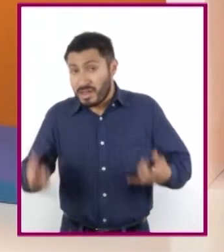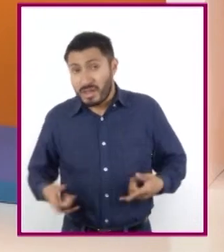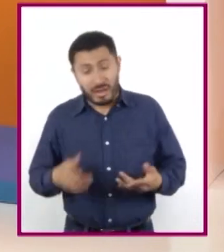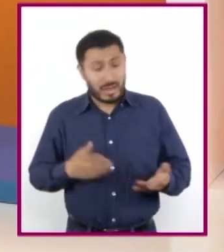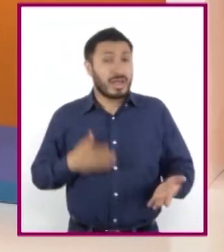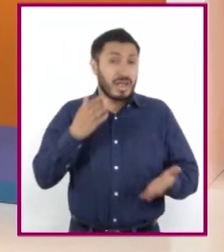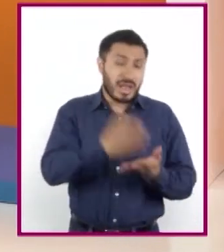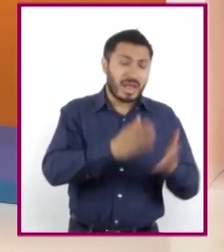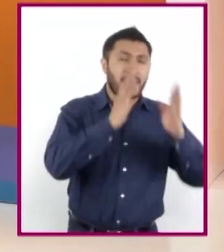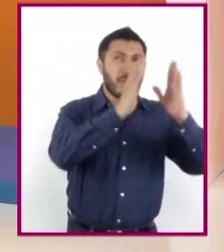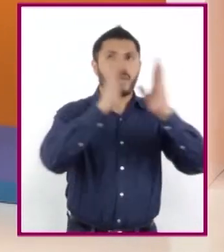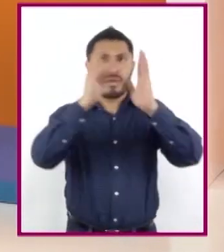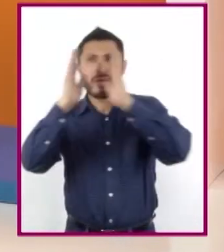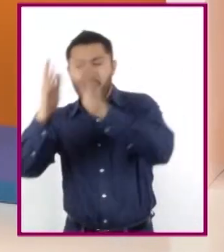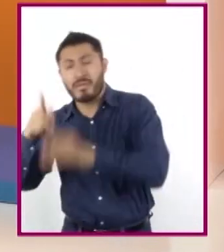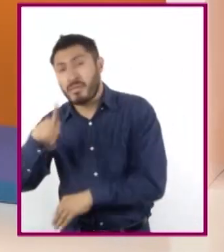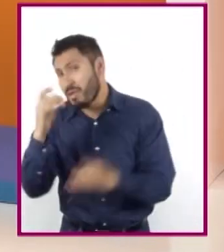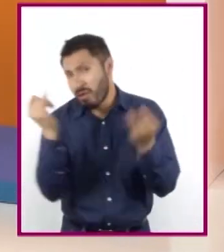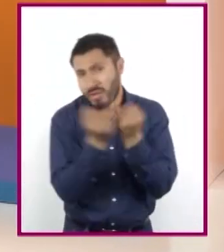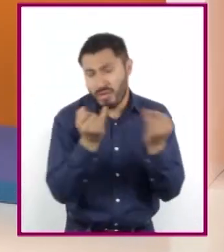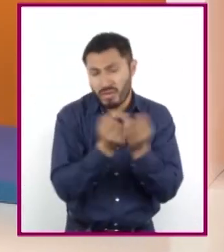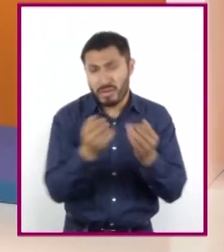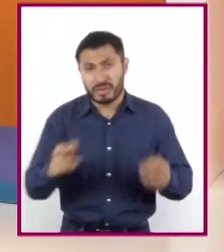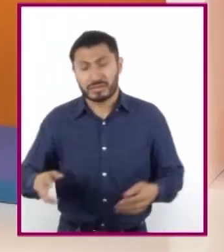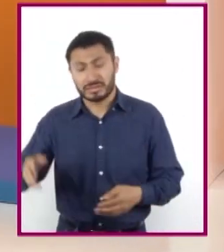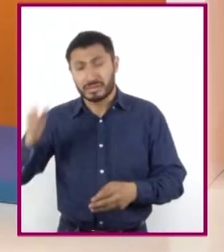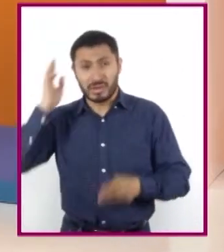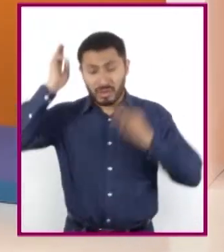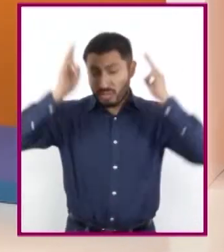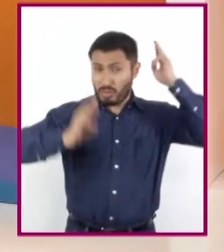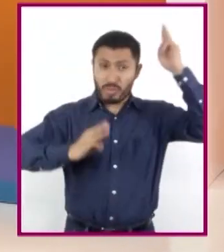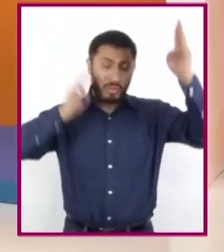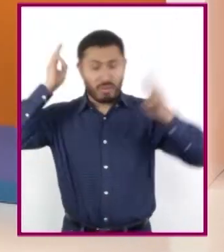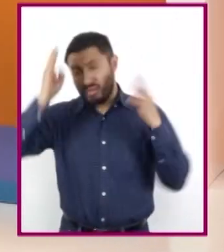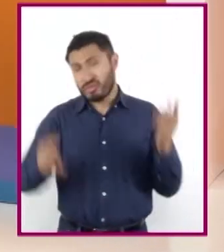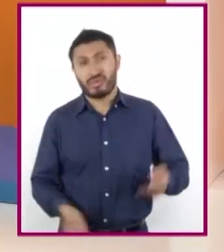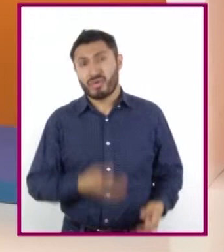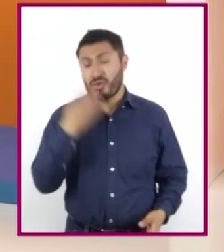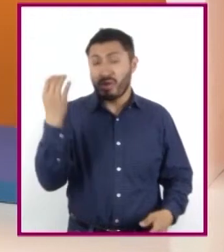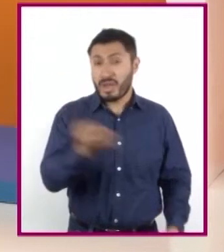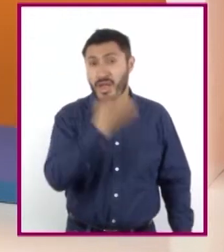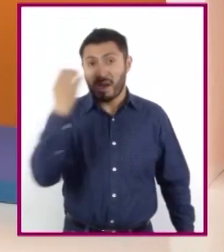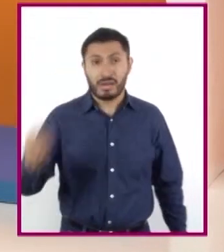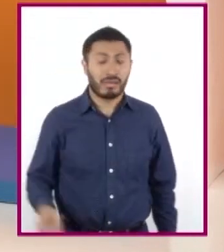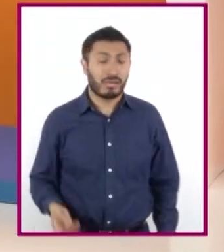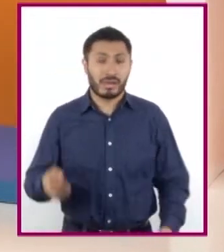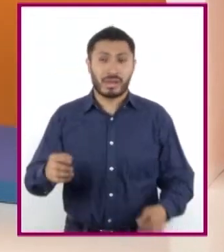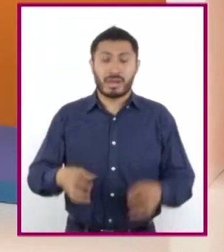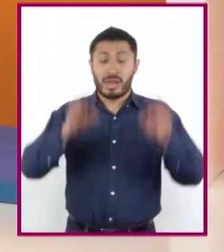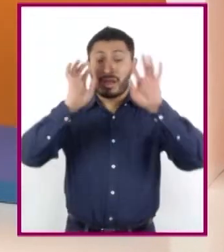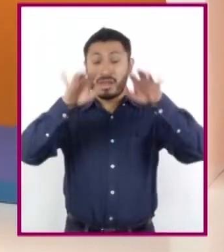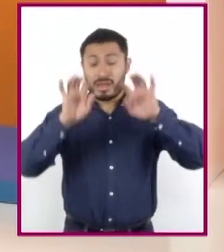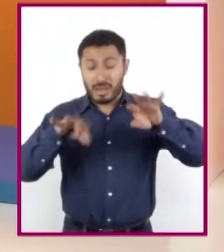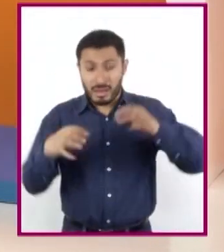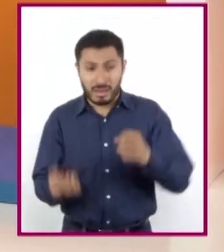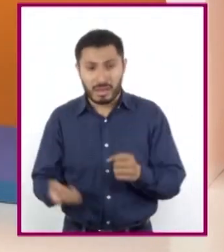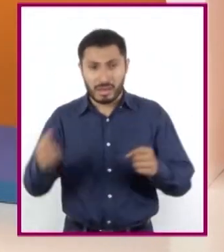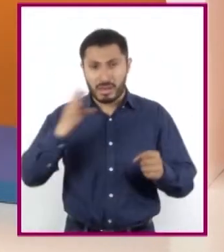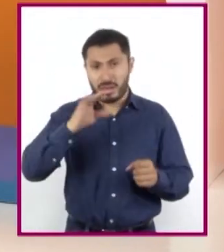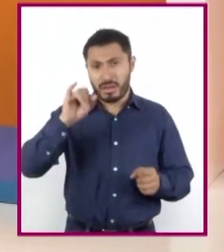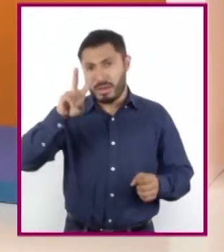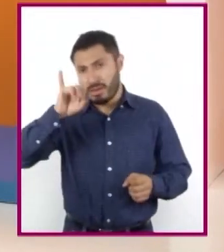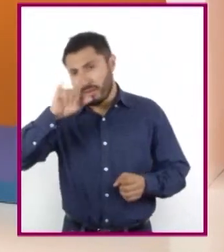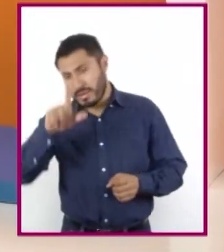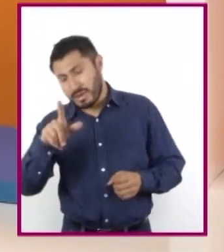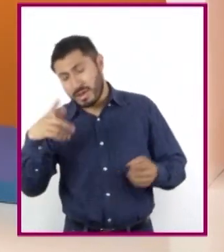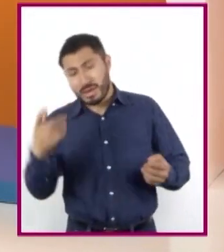bibliotecas, sino también recorrer museos, academias y registros civiles, archivos